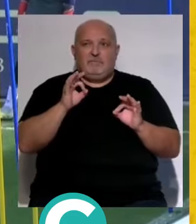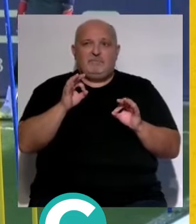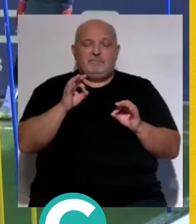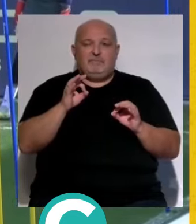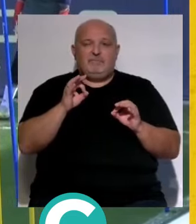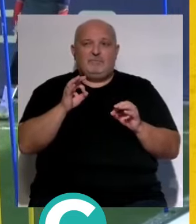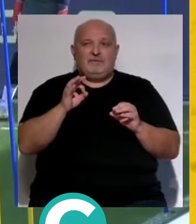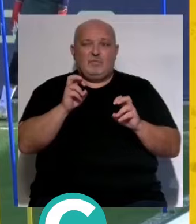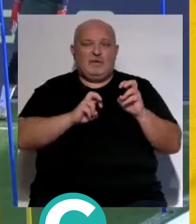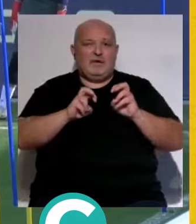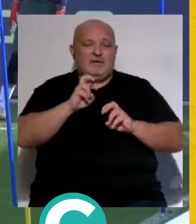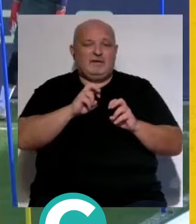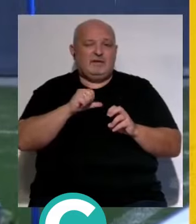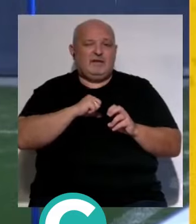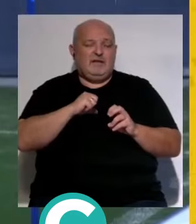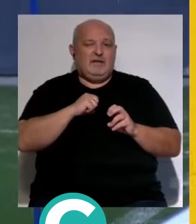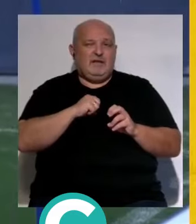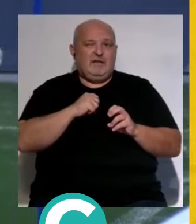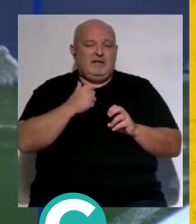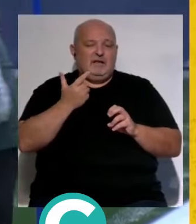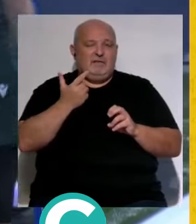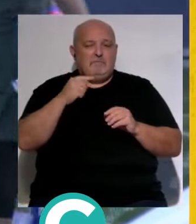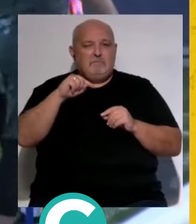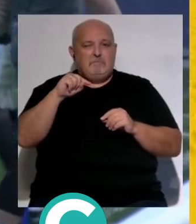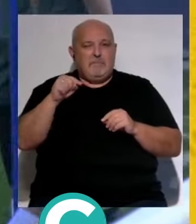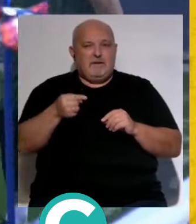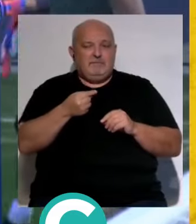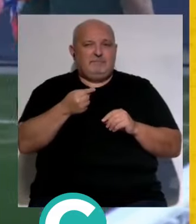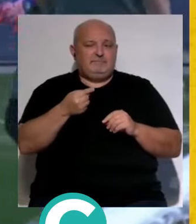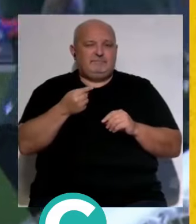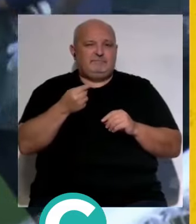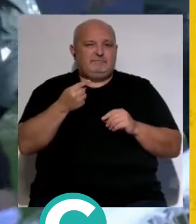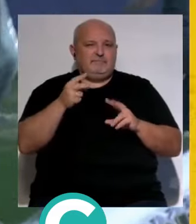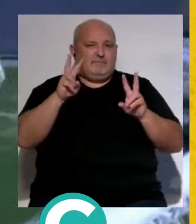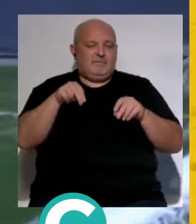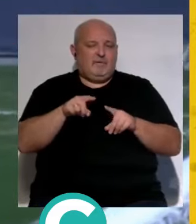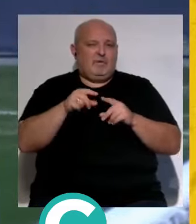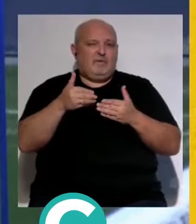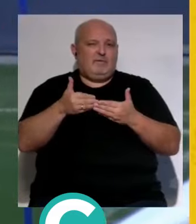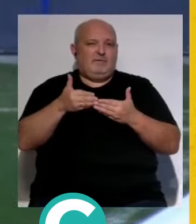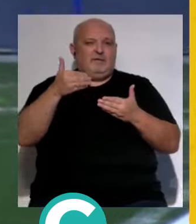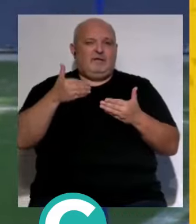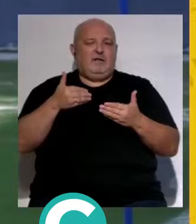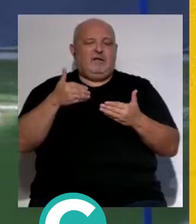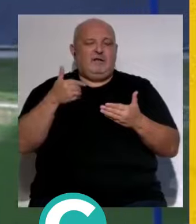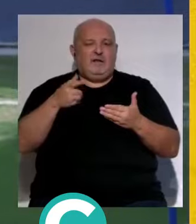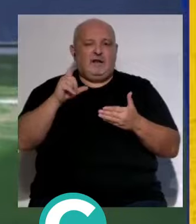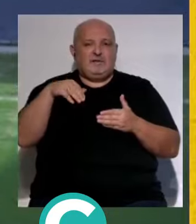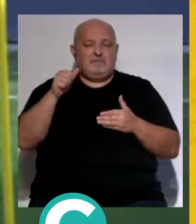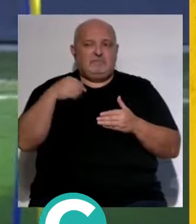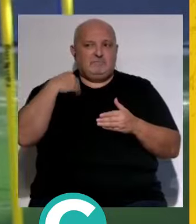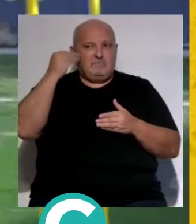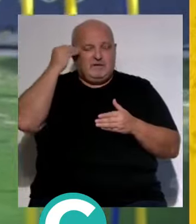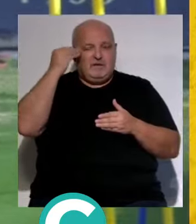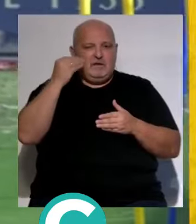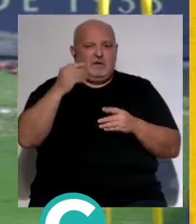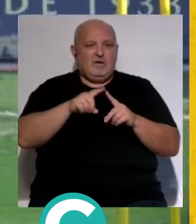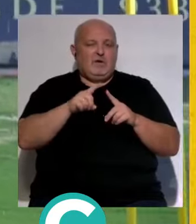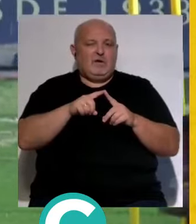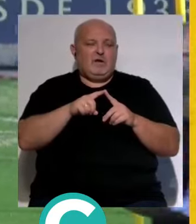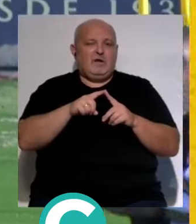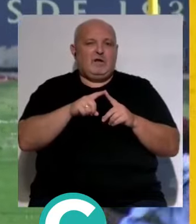como efectivos que puedan tener una salida importante, menos al nivel del potencial que pudo haber sido Ledesma, yo me puedo acordar, por ejemplo,